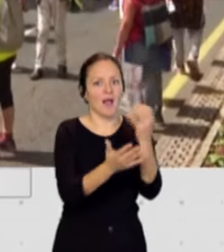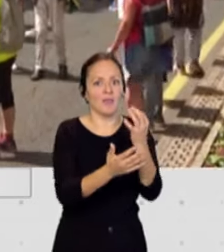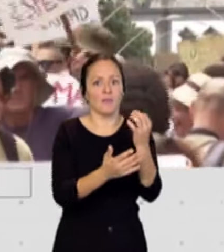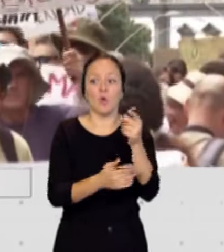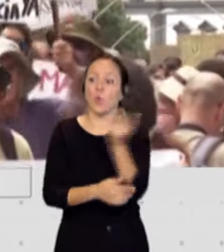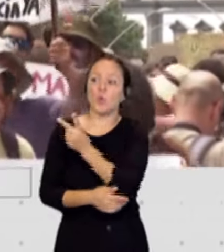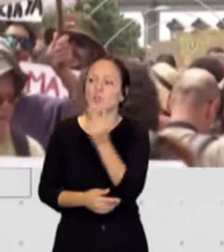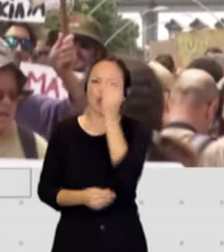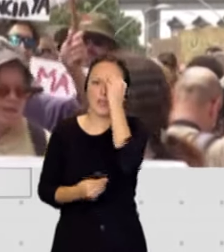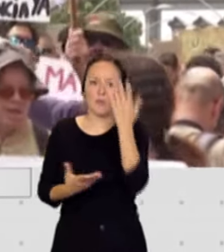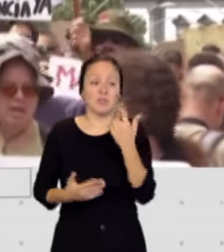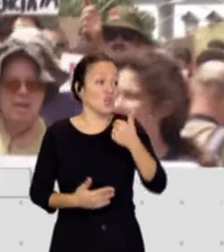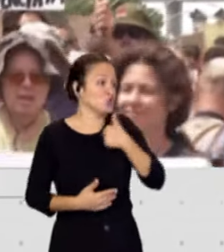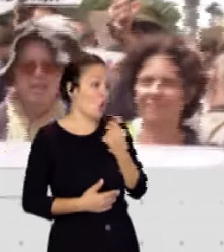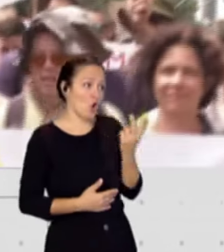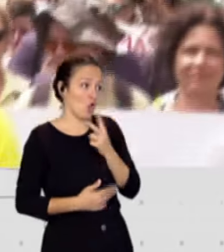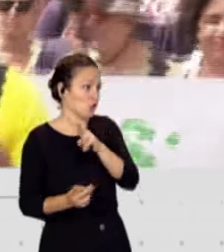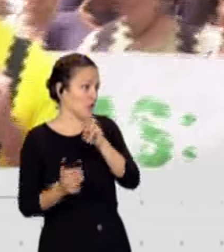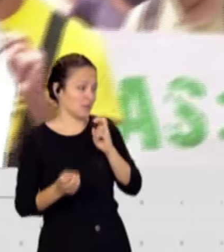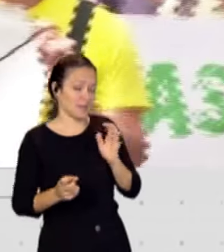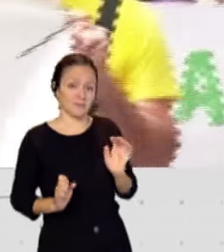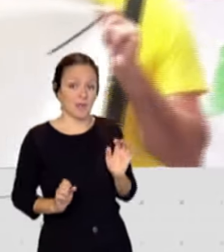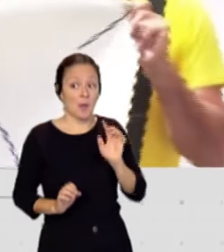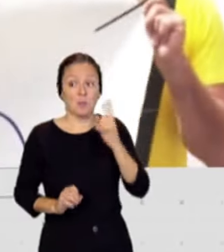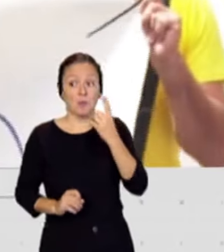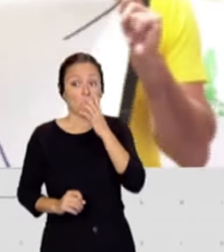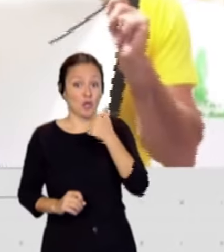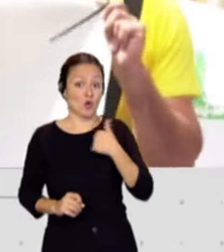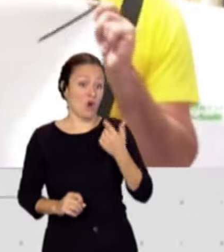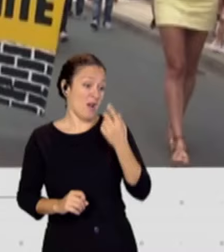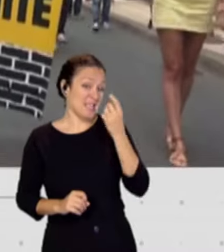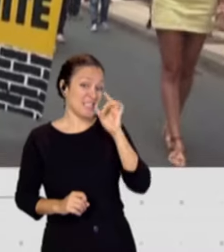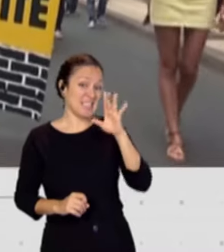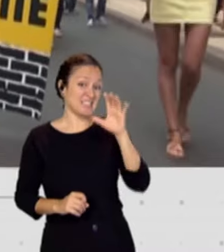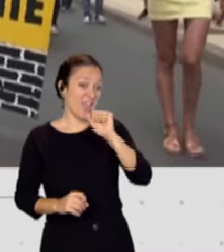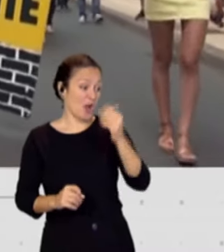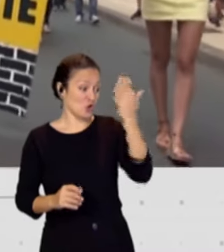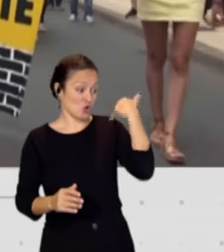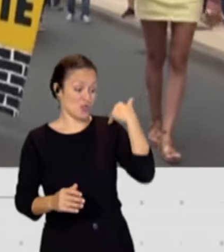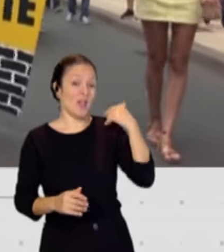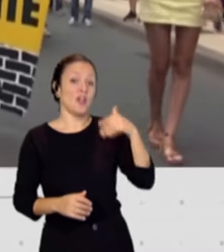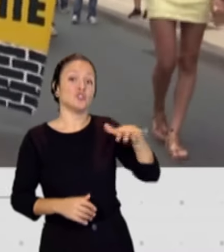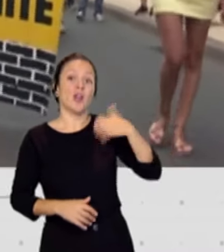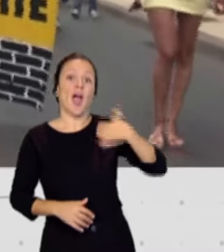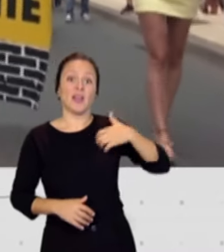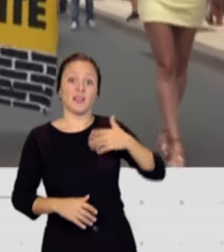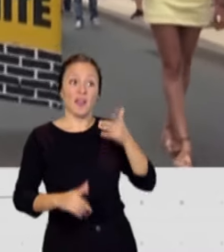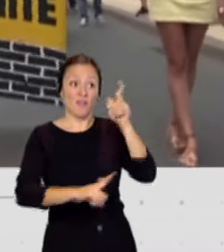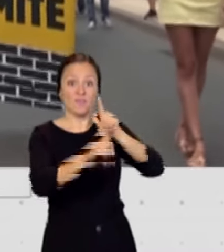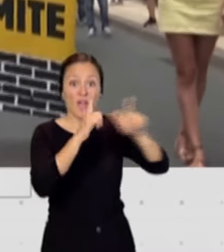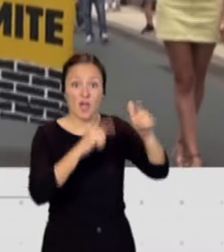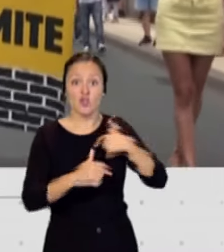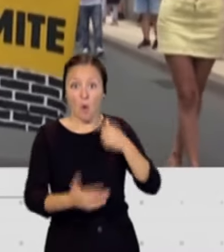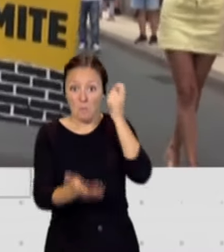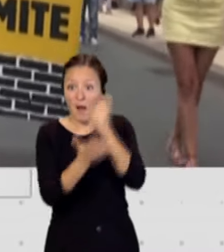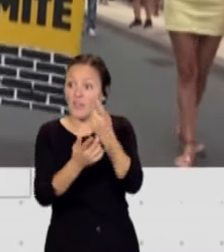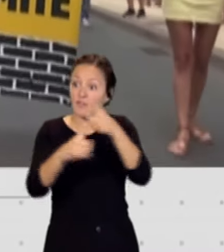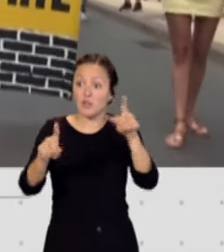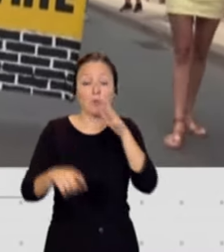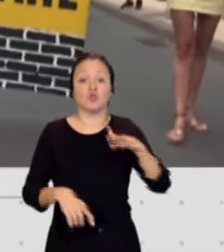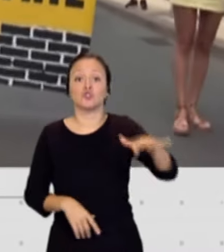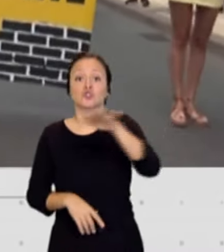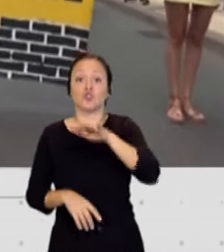aplicar alguno No yo con los dos primero porque yo hace 15 años que Viajé a Argentina y a mí me me cobraron diferente que a los argentinos por entrar en un espacio natural ido